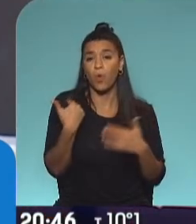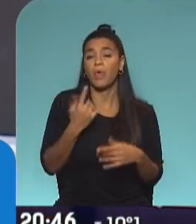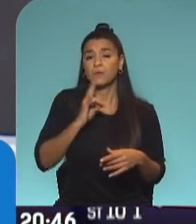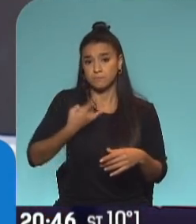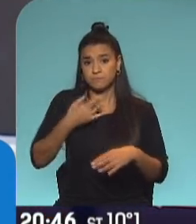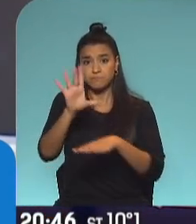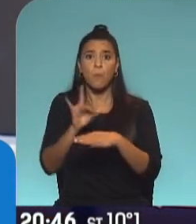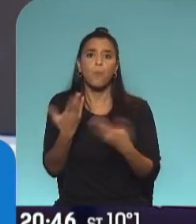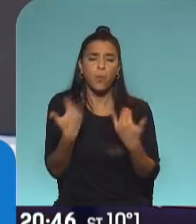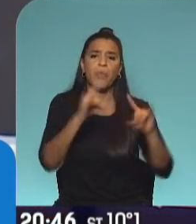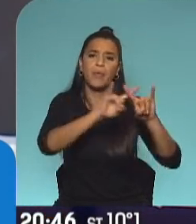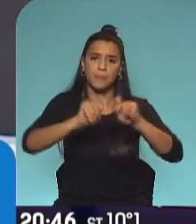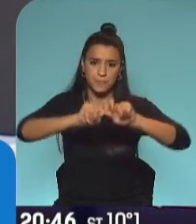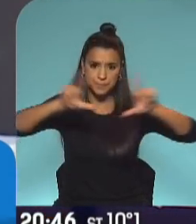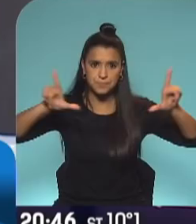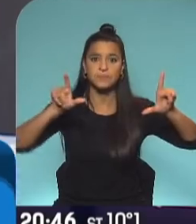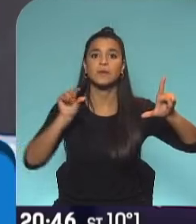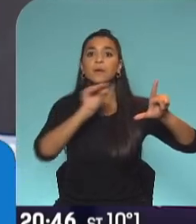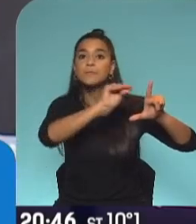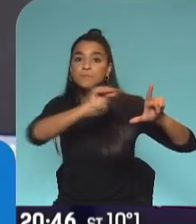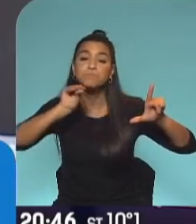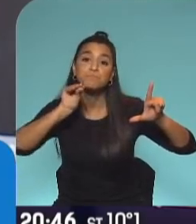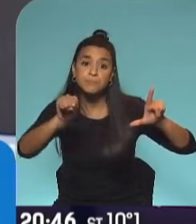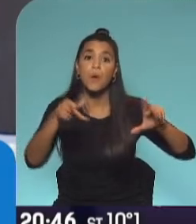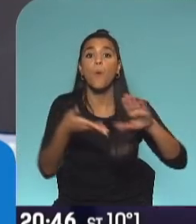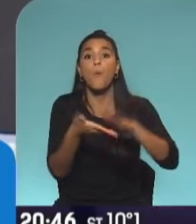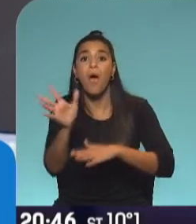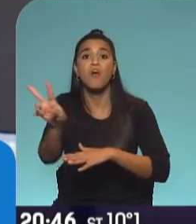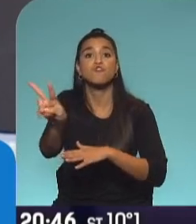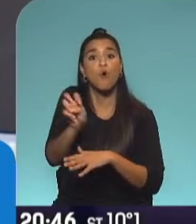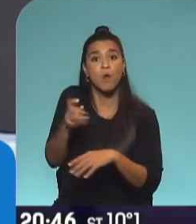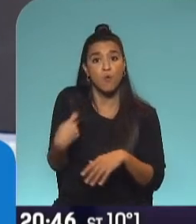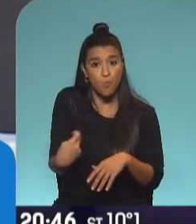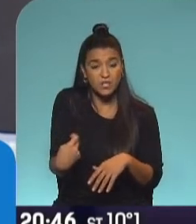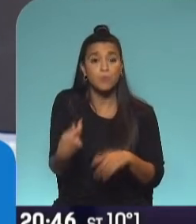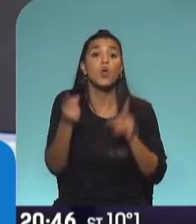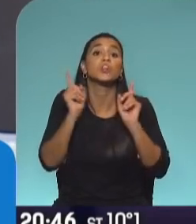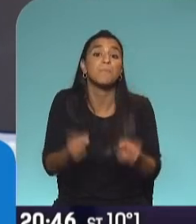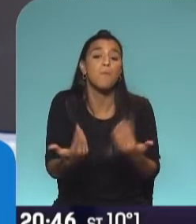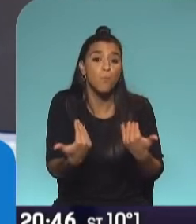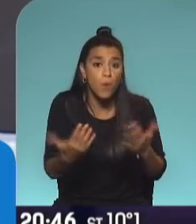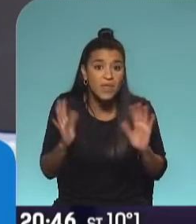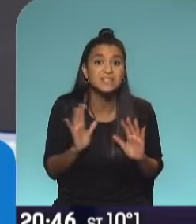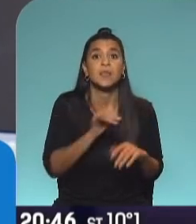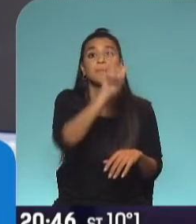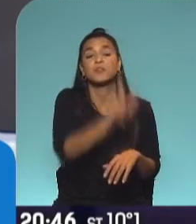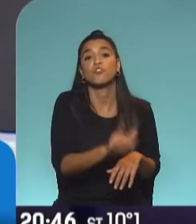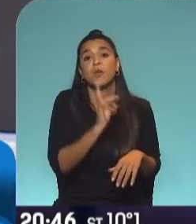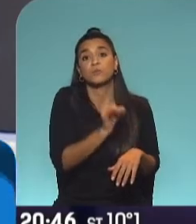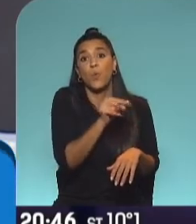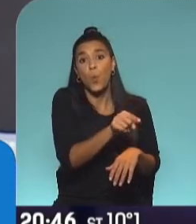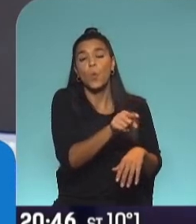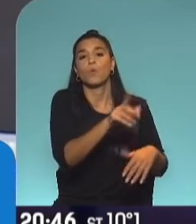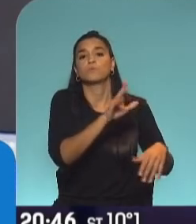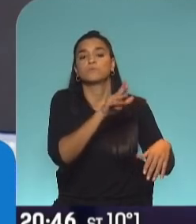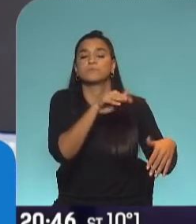por la página web o por la página de ANSES, que vos designás para que vaya a cobrarte la jubilación, pero también hay quienes eligen un apoderado para tramitar y